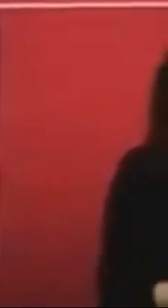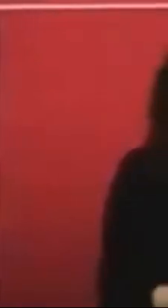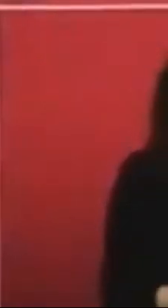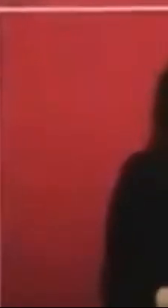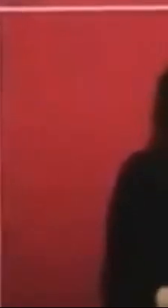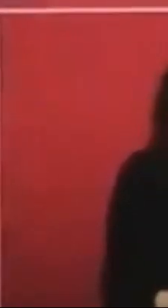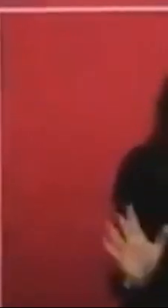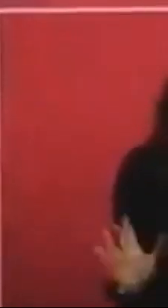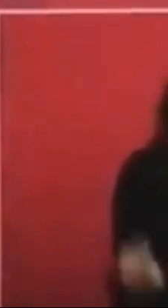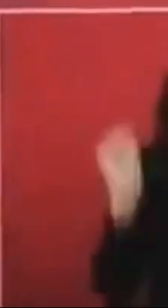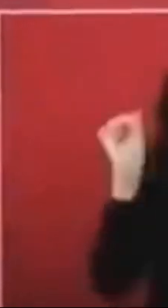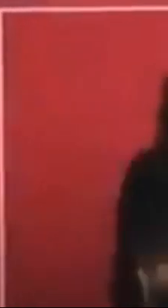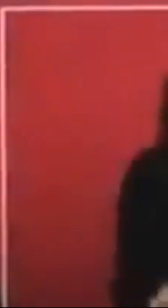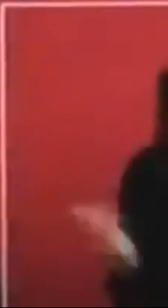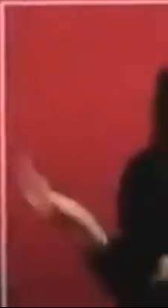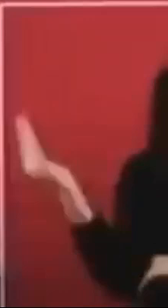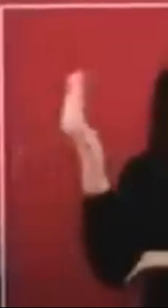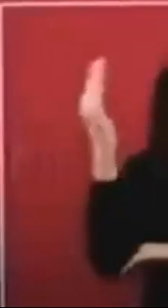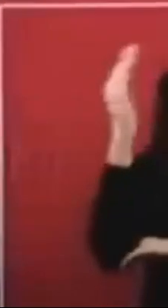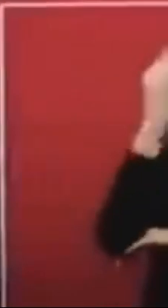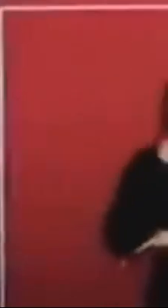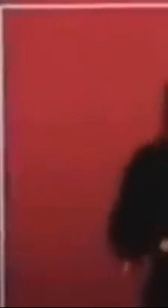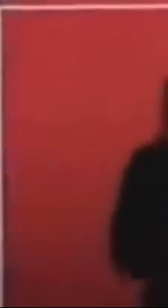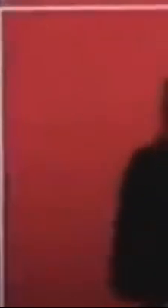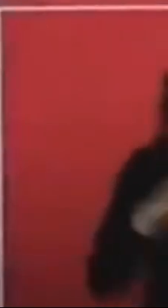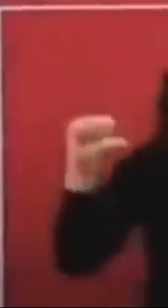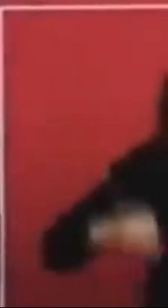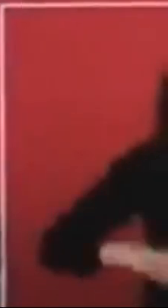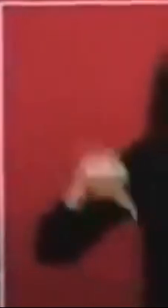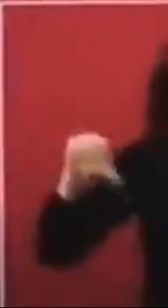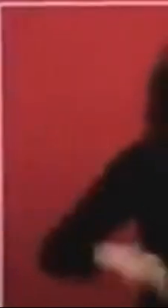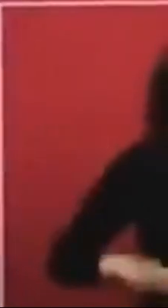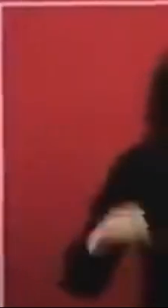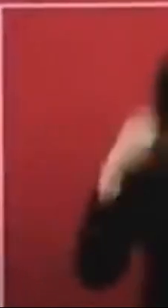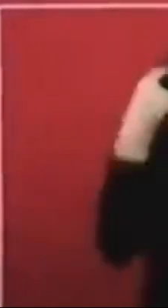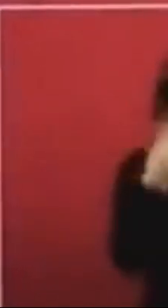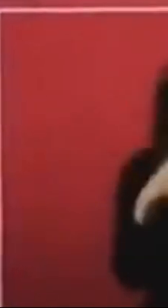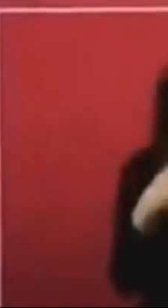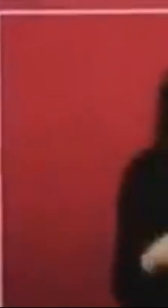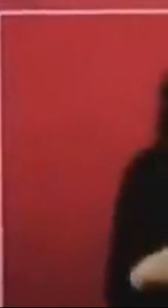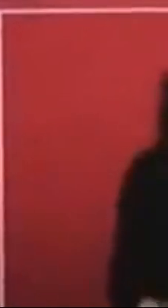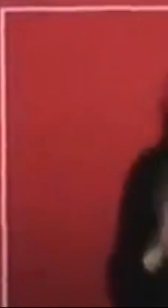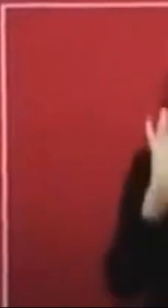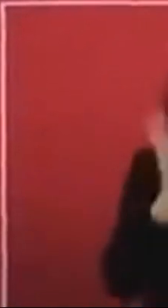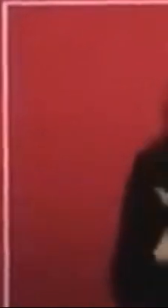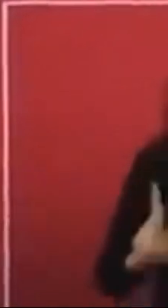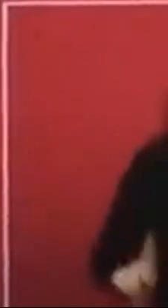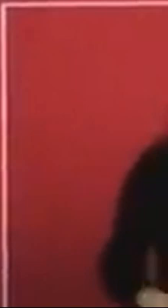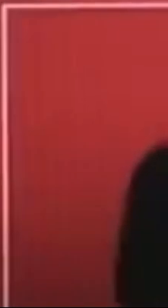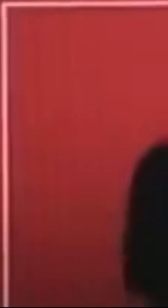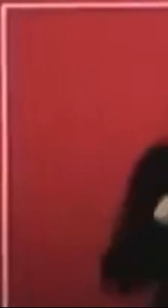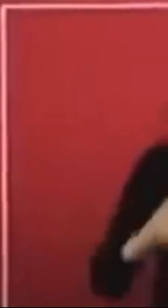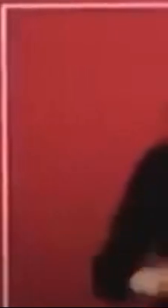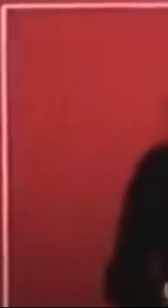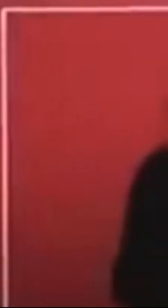del día estaremos realizando distintas actividades. Ya el señor presidente ha referido la reunión que tenemos